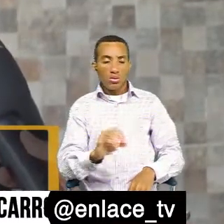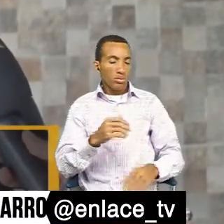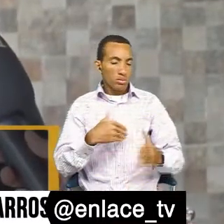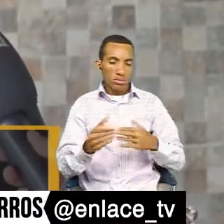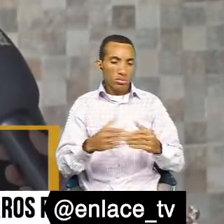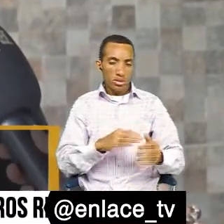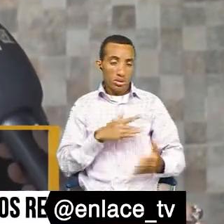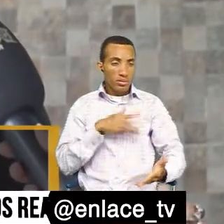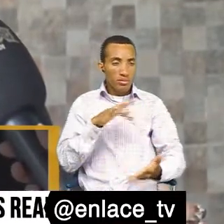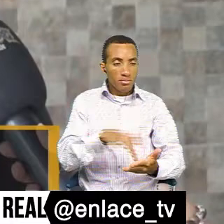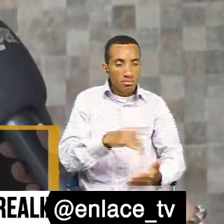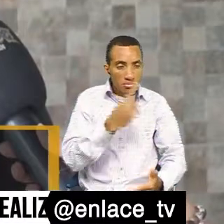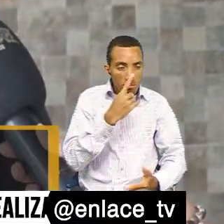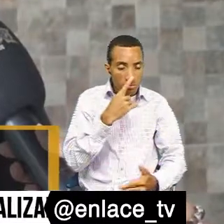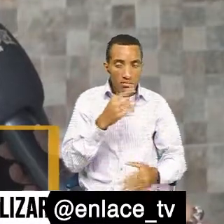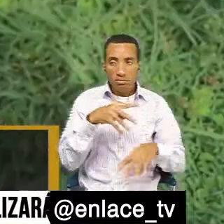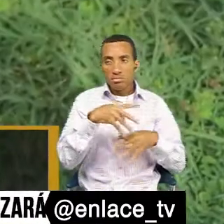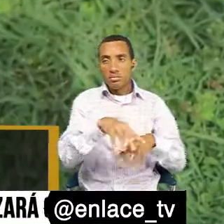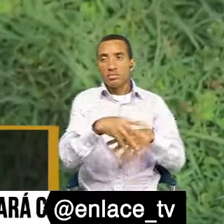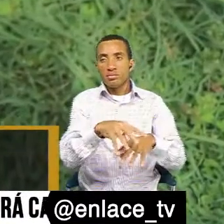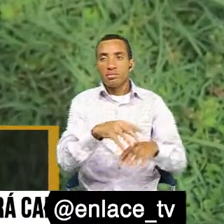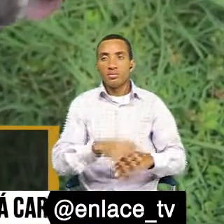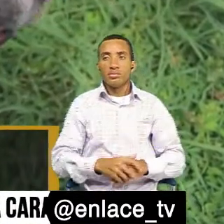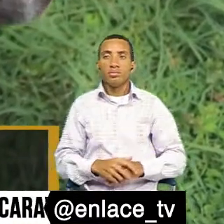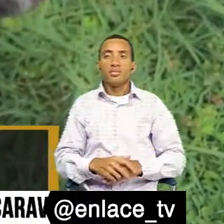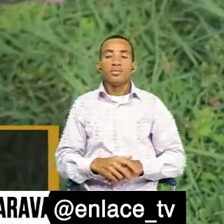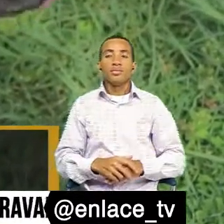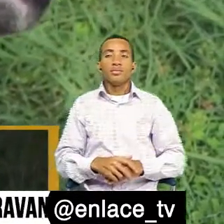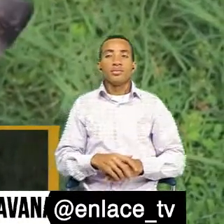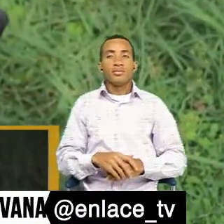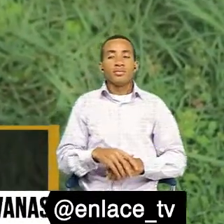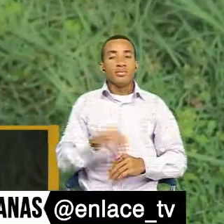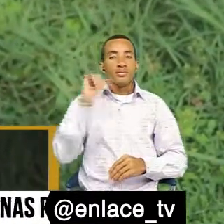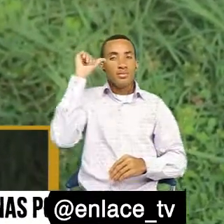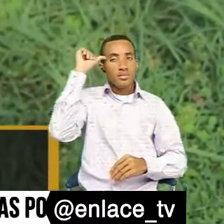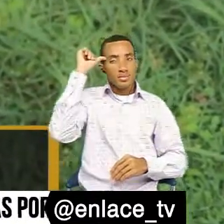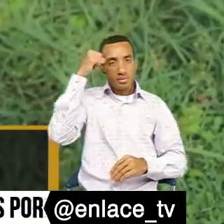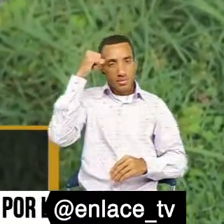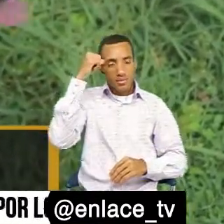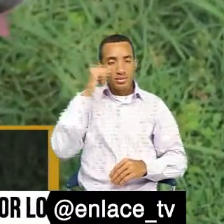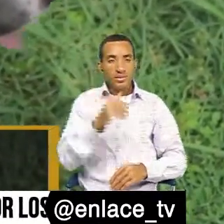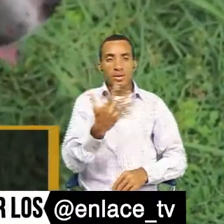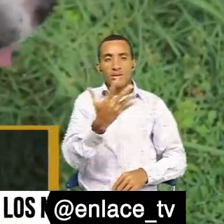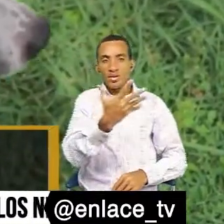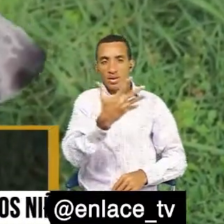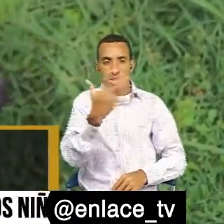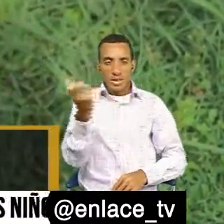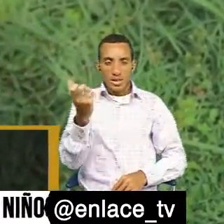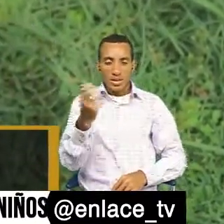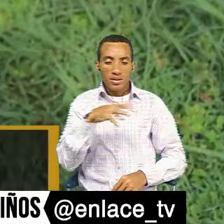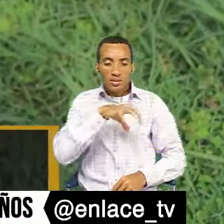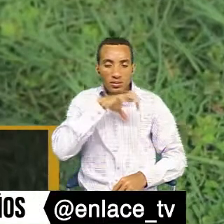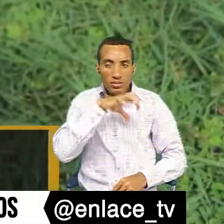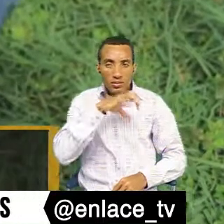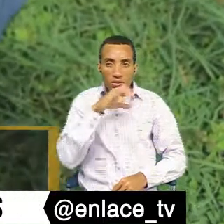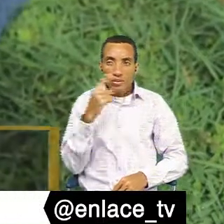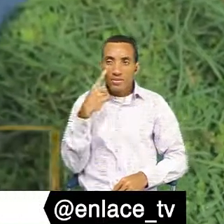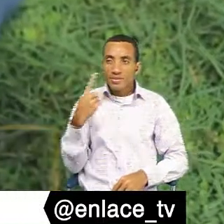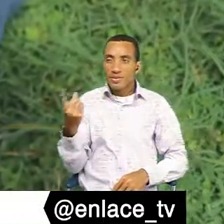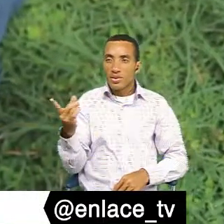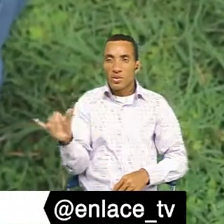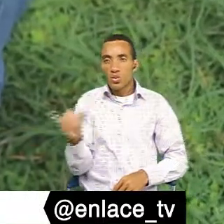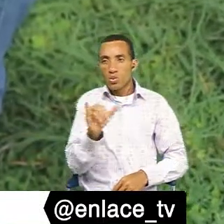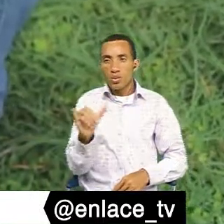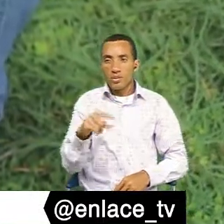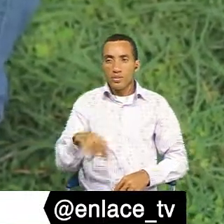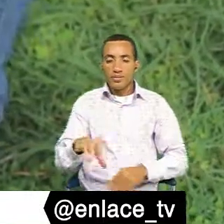parte de esa marcha y o plantón. Cabe recordar que aproximadamente son 500 los perros de raza Pitbull que existen en la